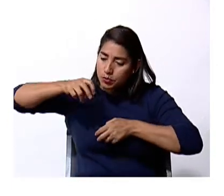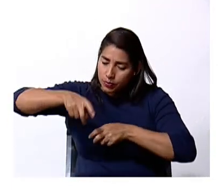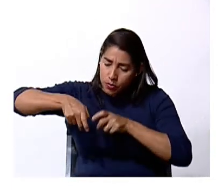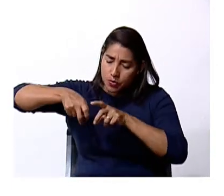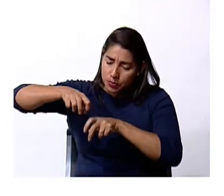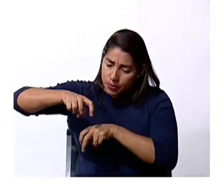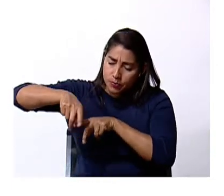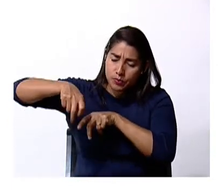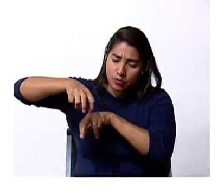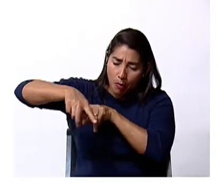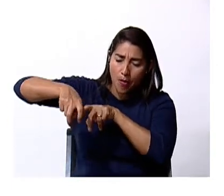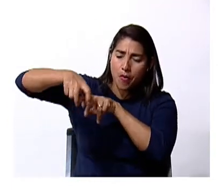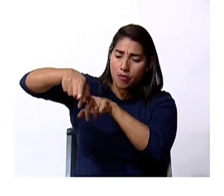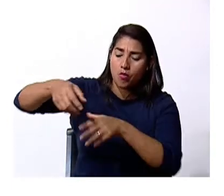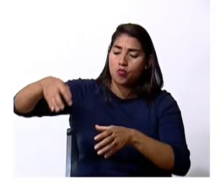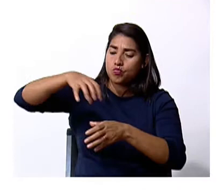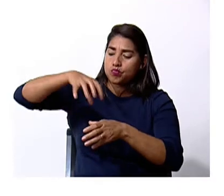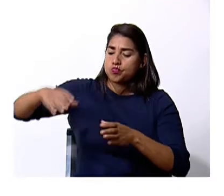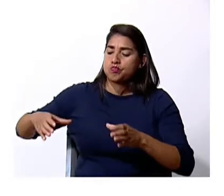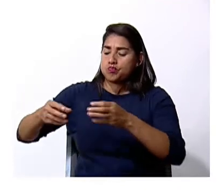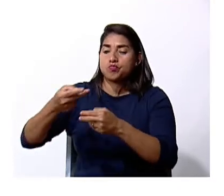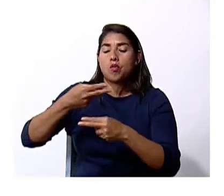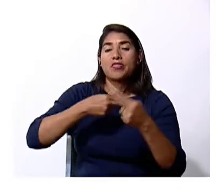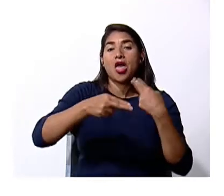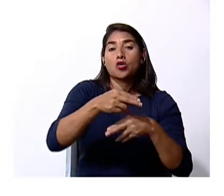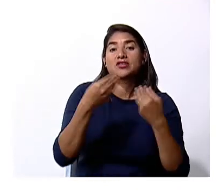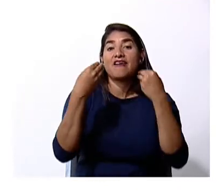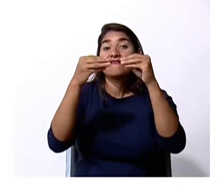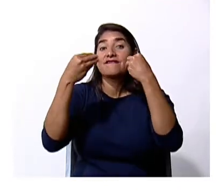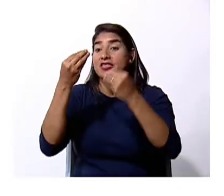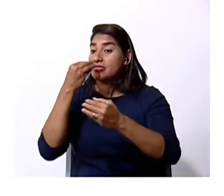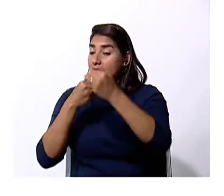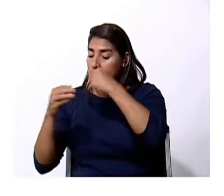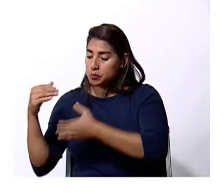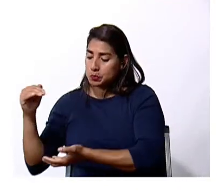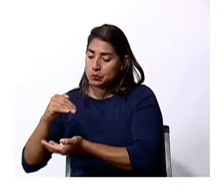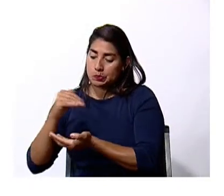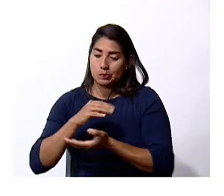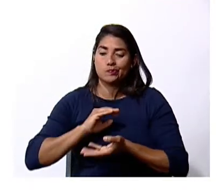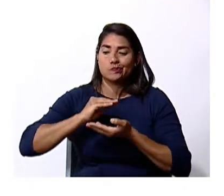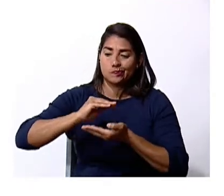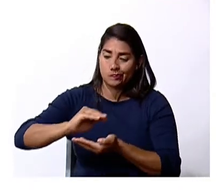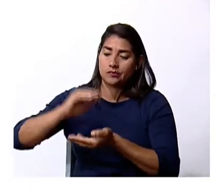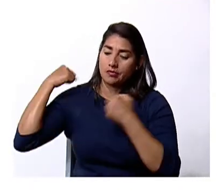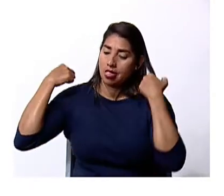los productos que se comercializaban en esa época.